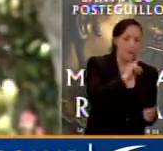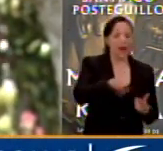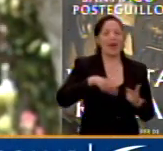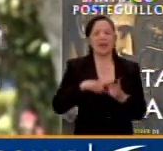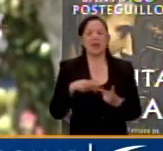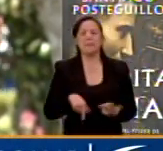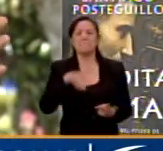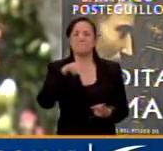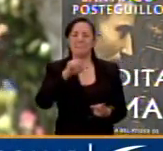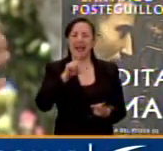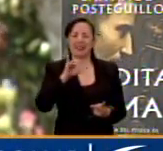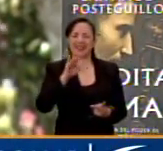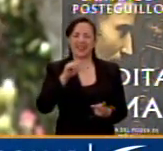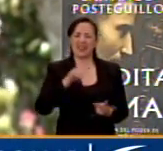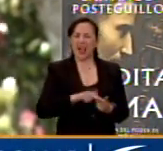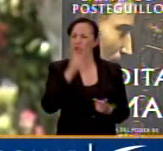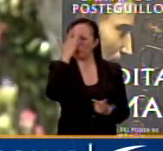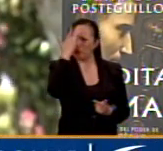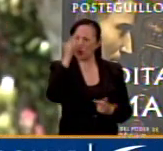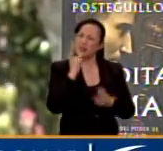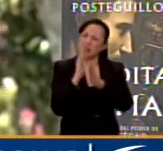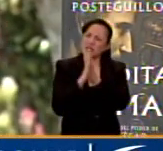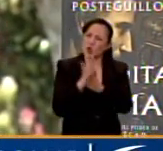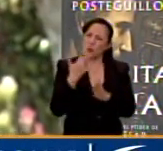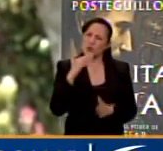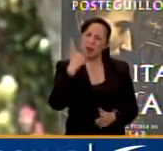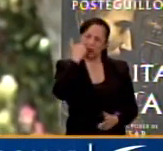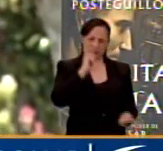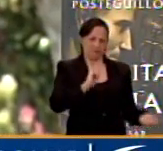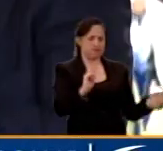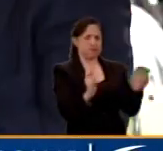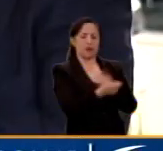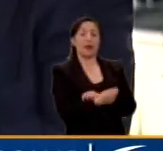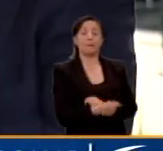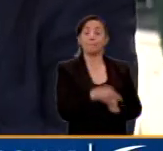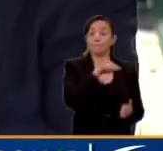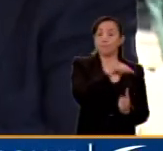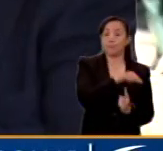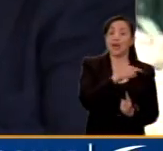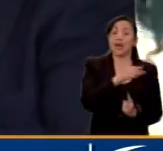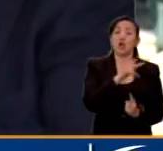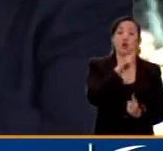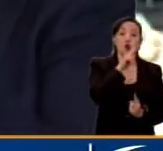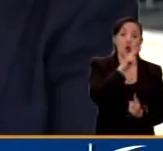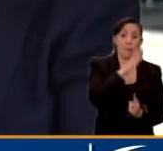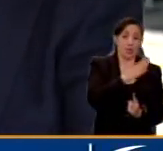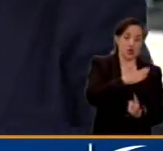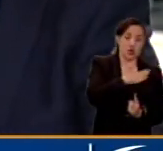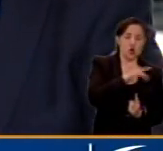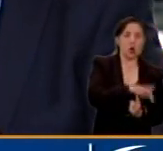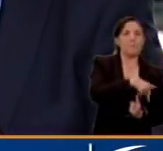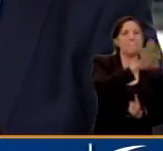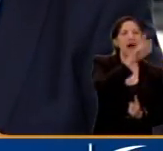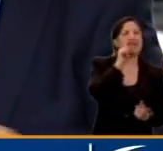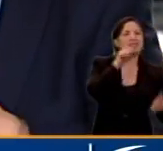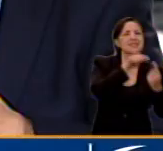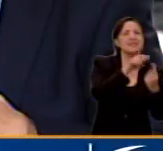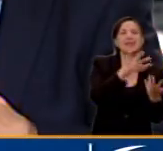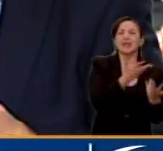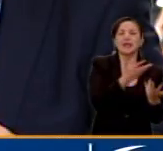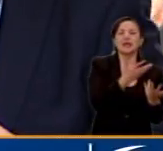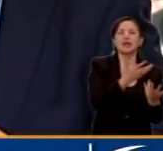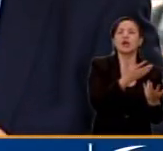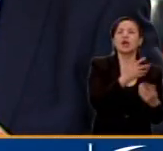Julio César ya en una etapa más madura? Roma Soy Yo tiene que ver con el hecho de que en un momento,